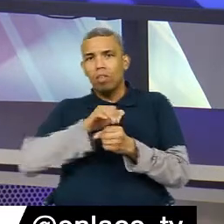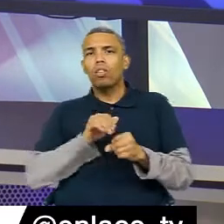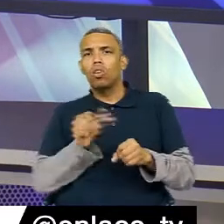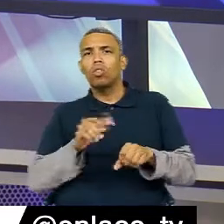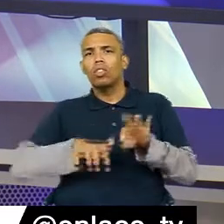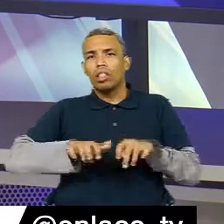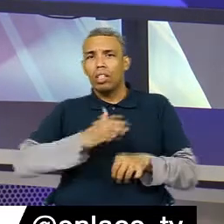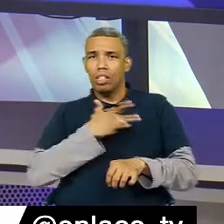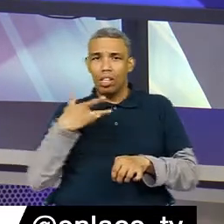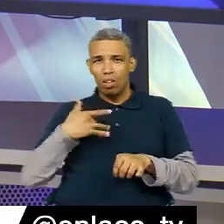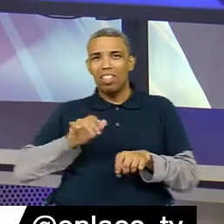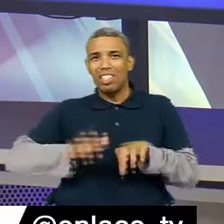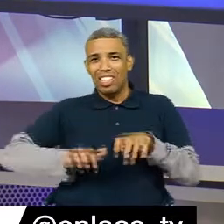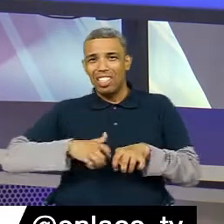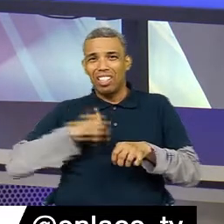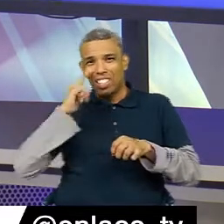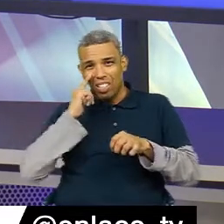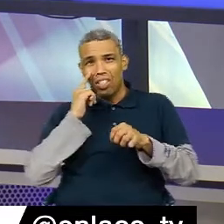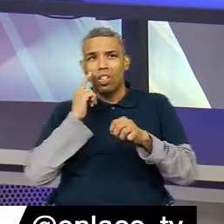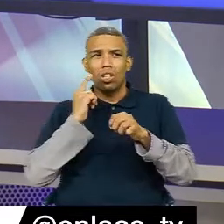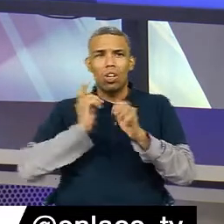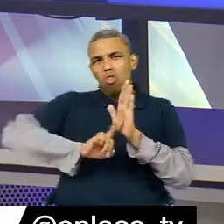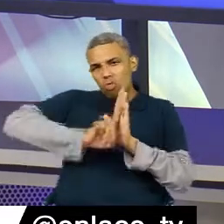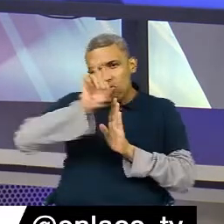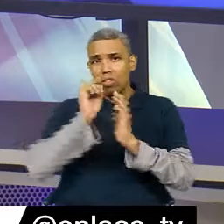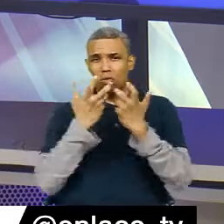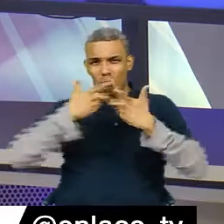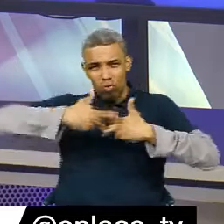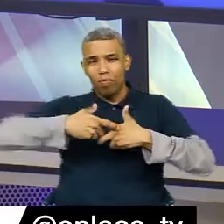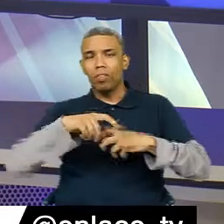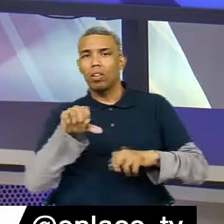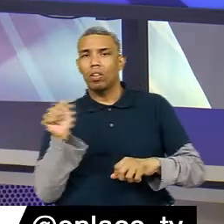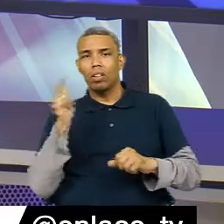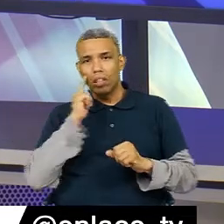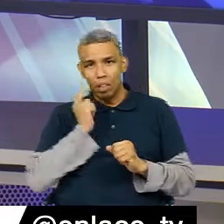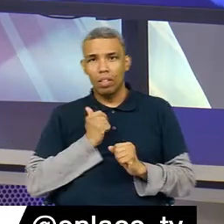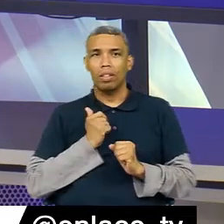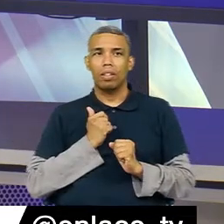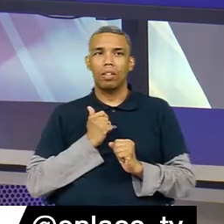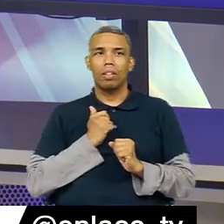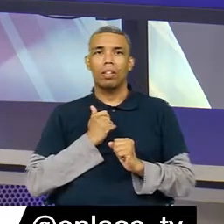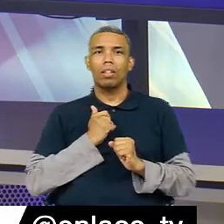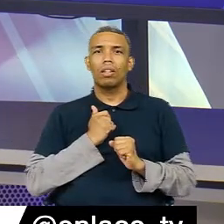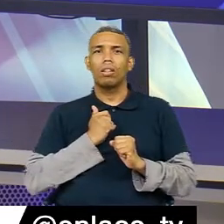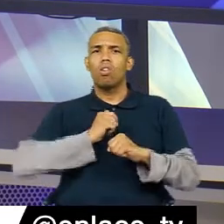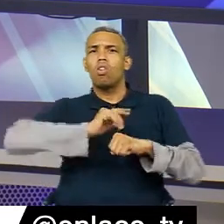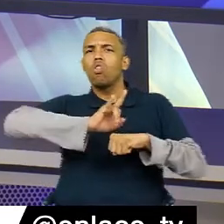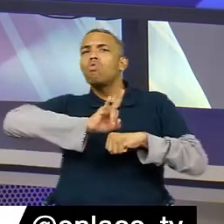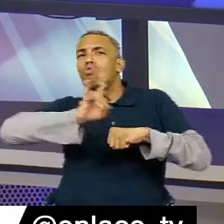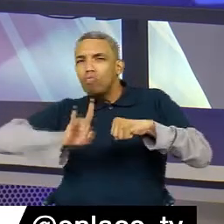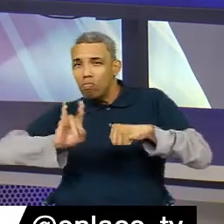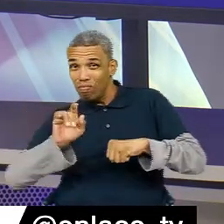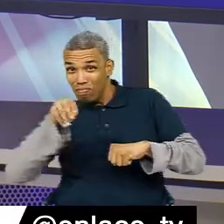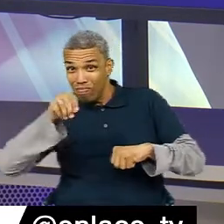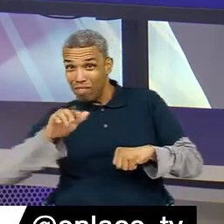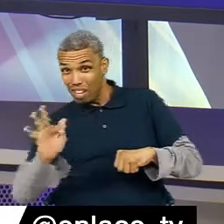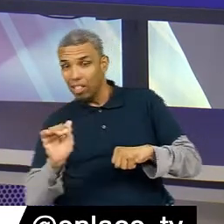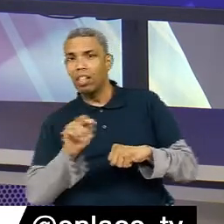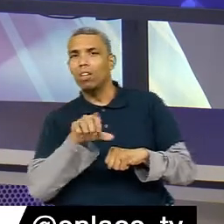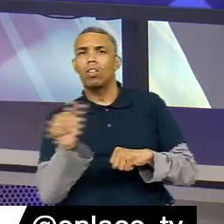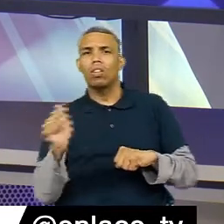de Salud, secretario de Desarrollo Económico y Social, director técnico de la Unidad Municipal de Asistencia Técnica Agropecuaria, asesor de